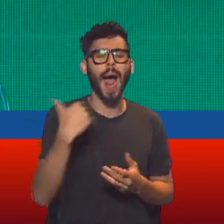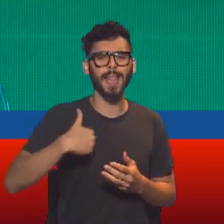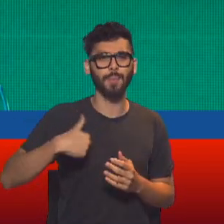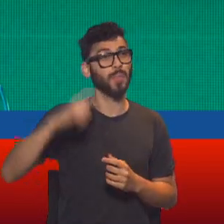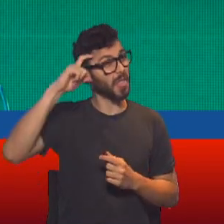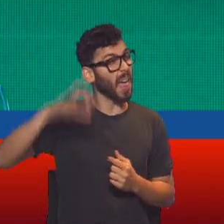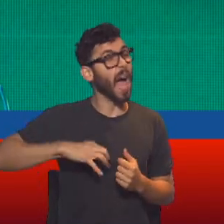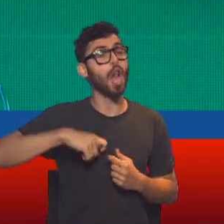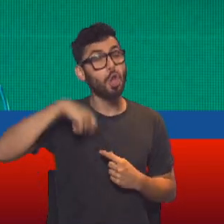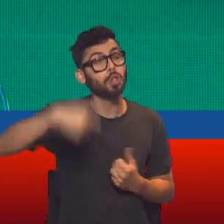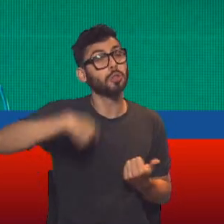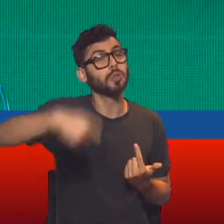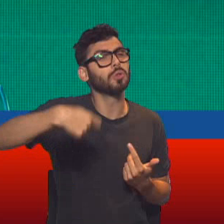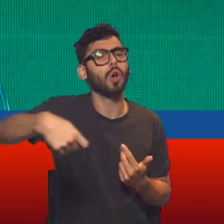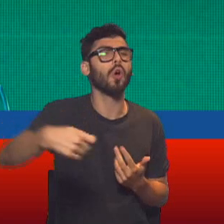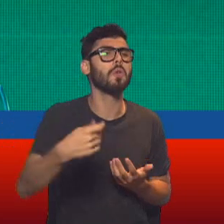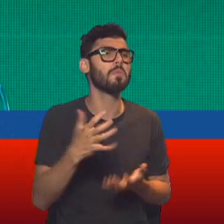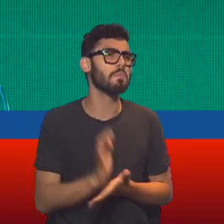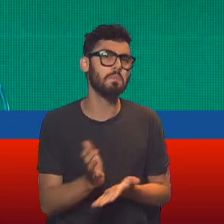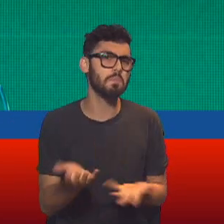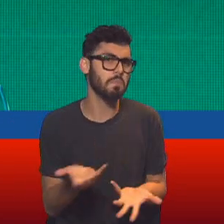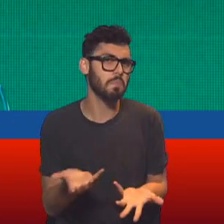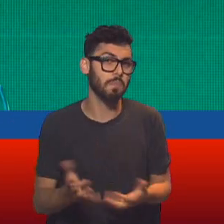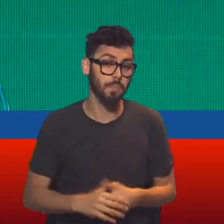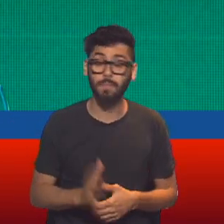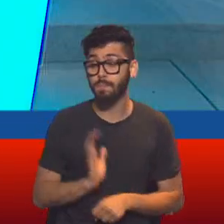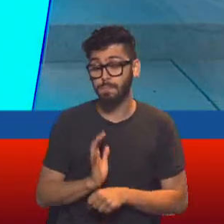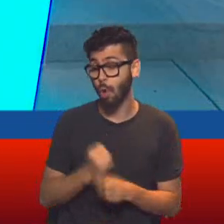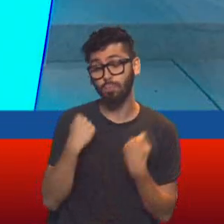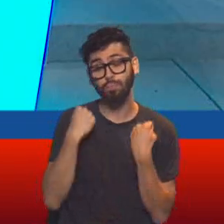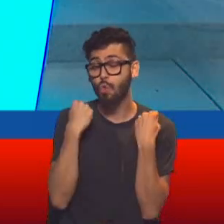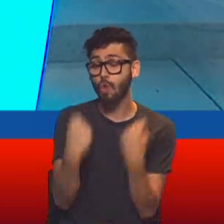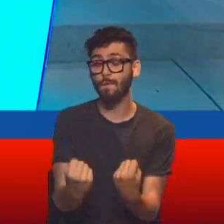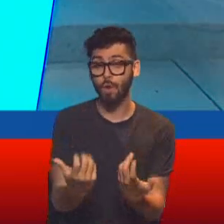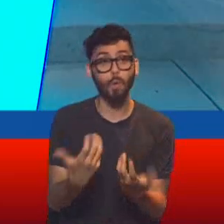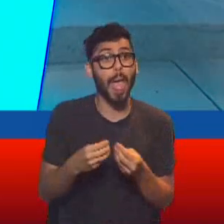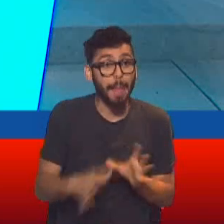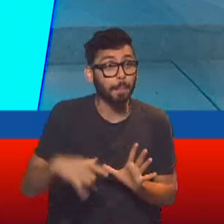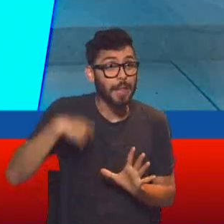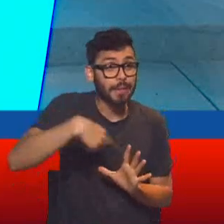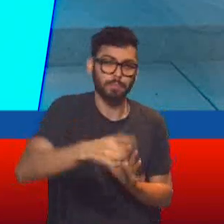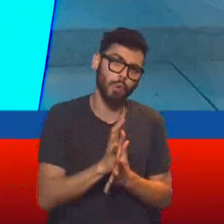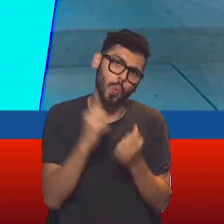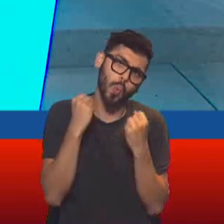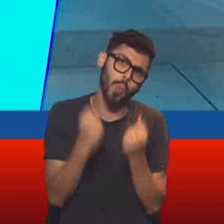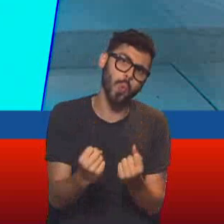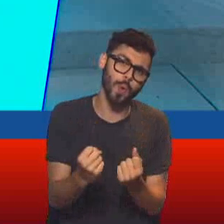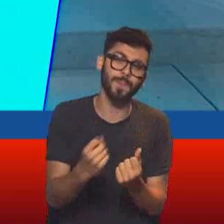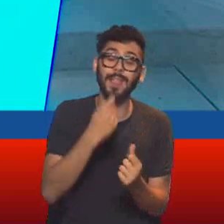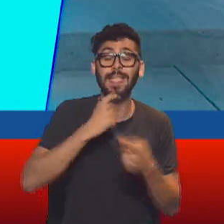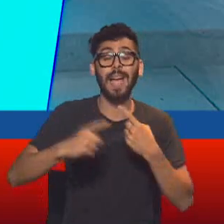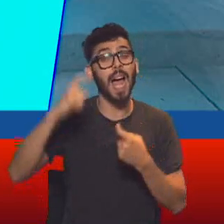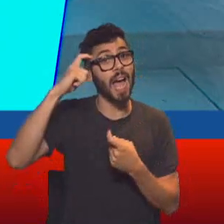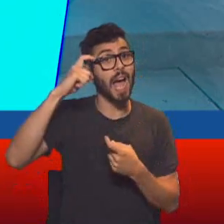años esos fondos? Y un esfuerzo muy significativo cuando haya que empezar a pagar. Seguramente un acuerdo de 10